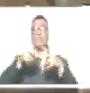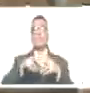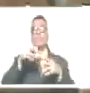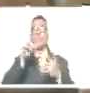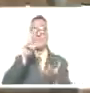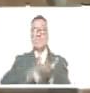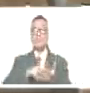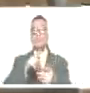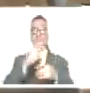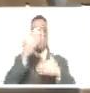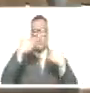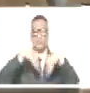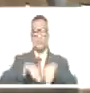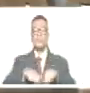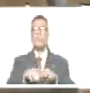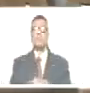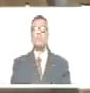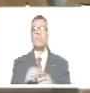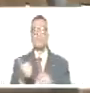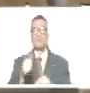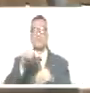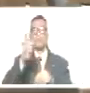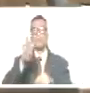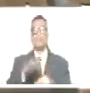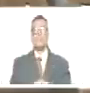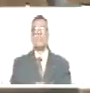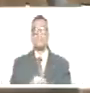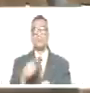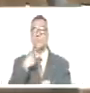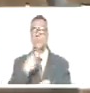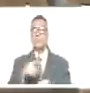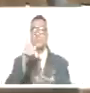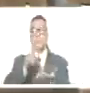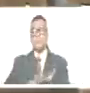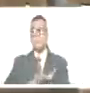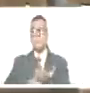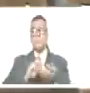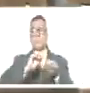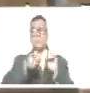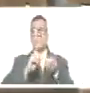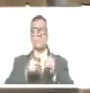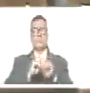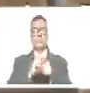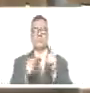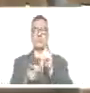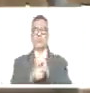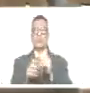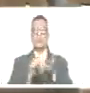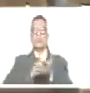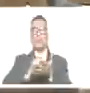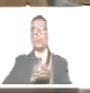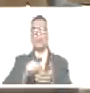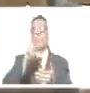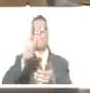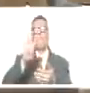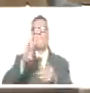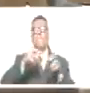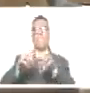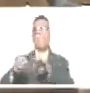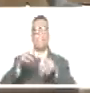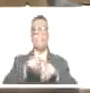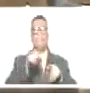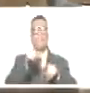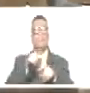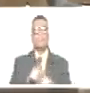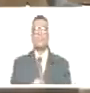Siguiente. Décimo cuarto, se sugiere aprobar con modificación el contenido del artículo 4, quedando redactado de la manera